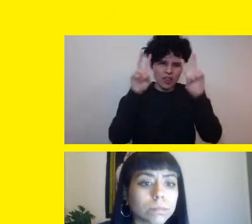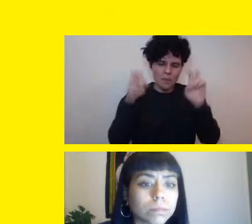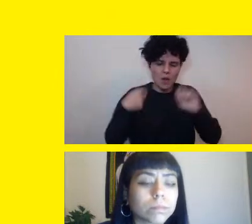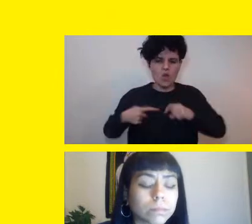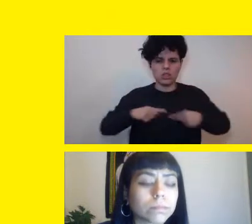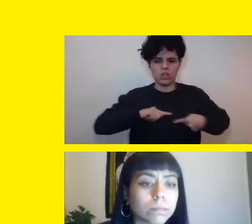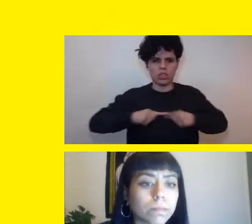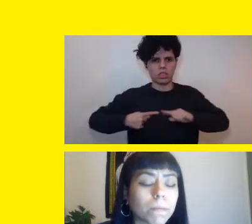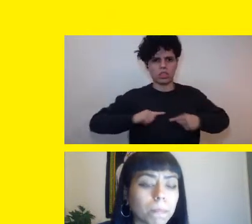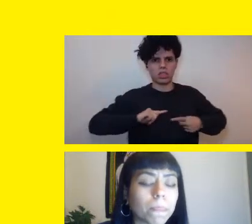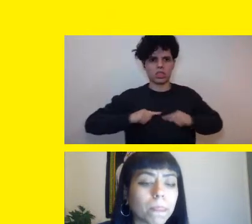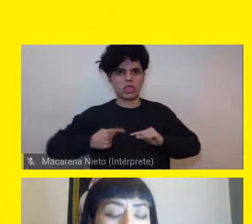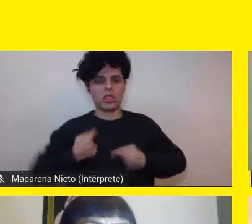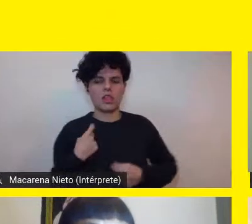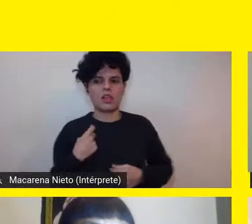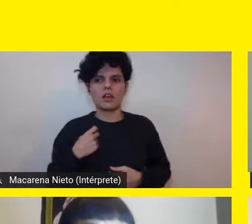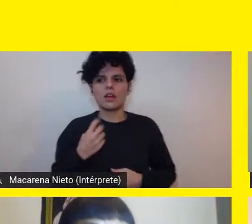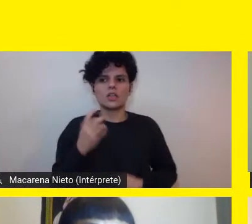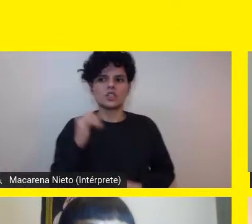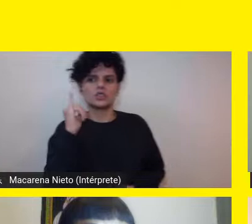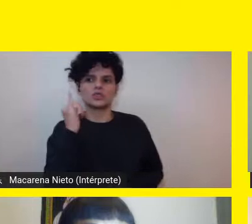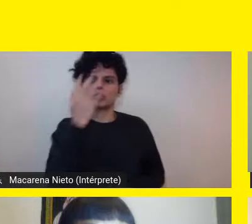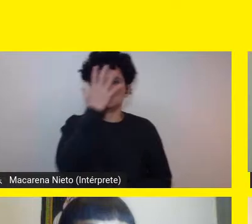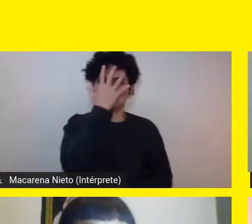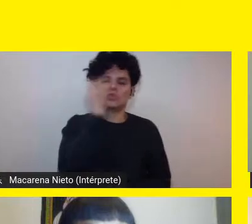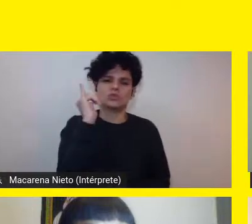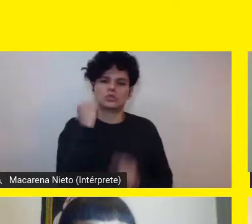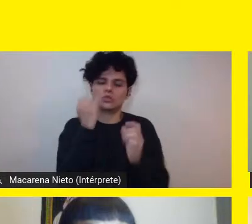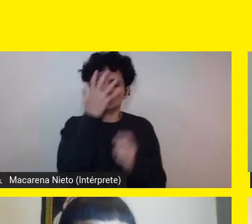al que yo creo que hay que entrarle y entrarle firme.